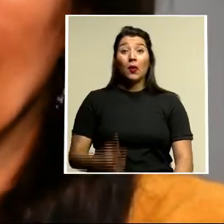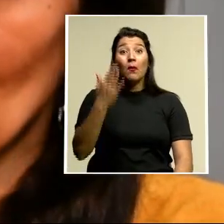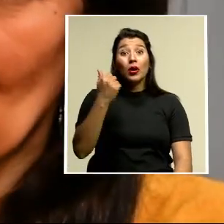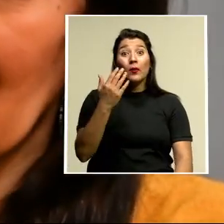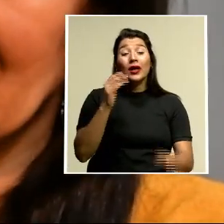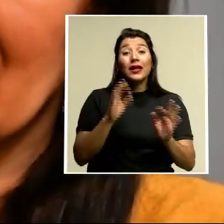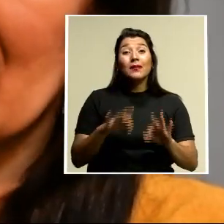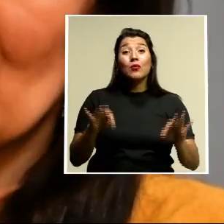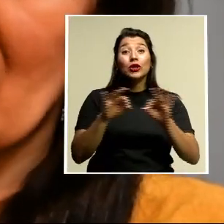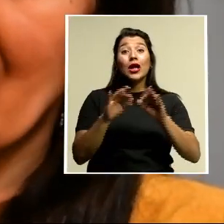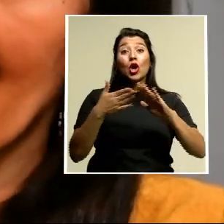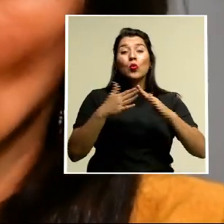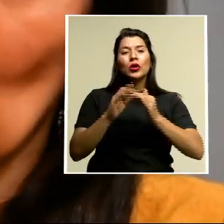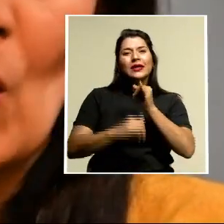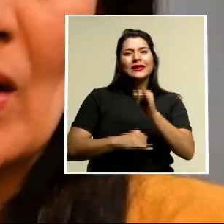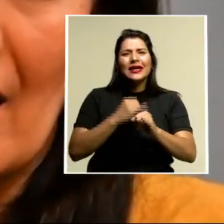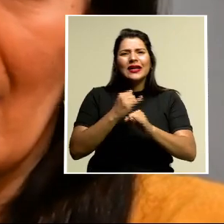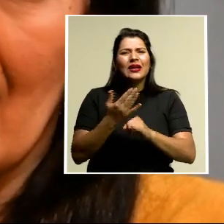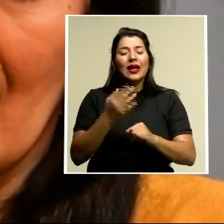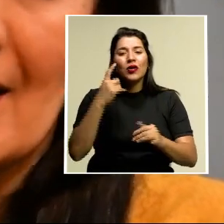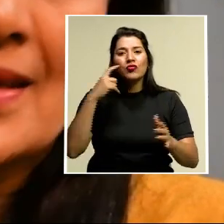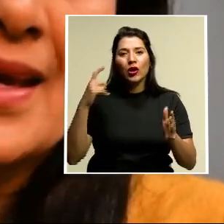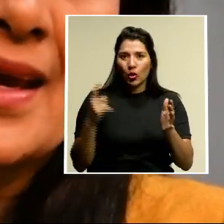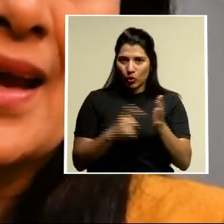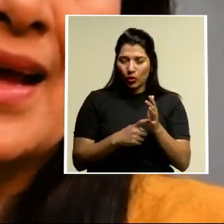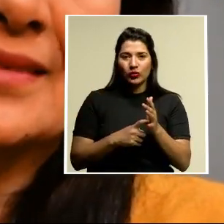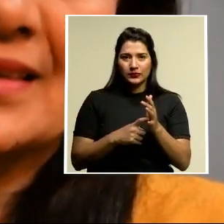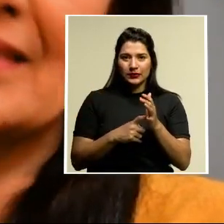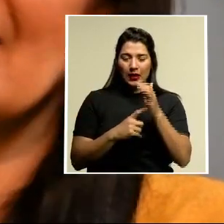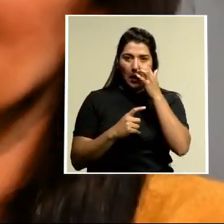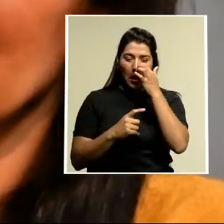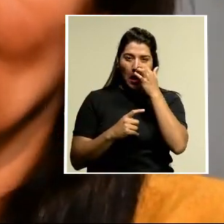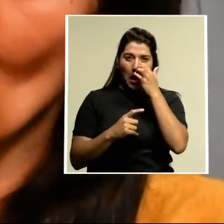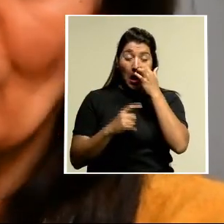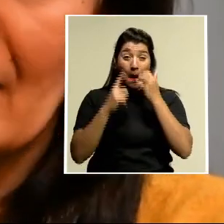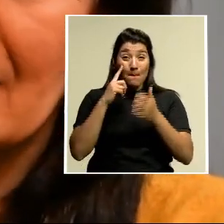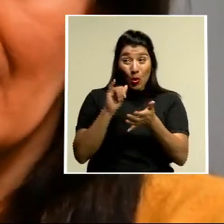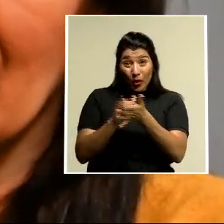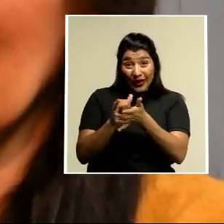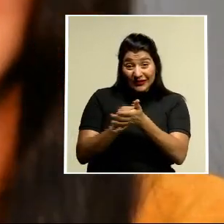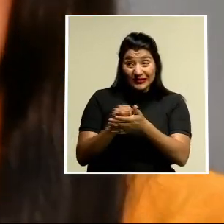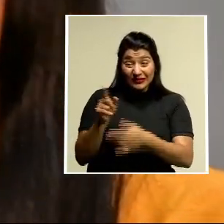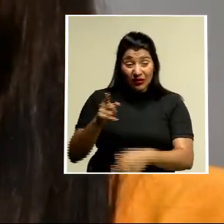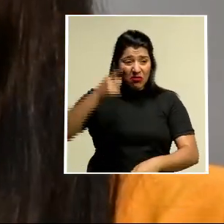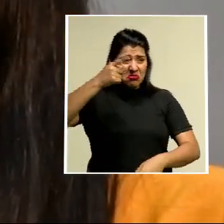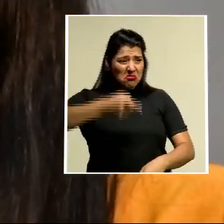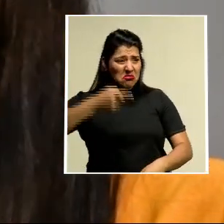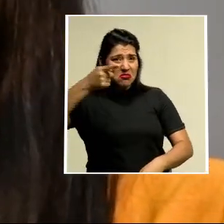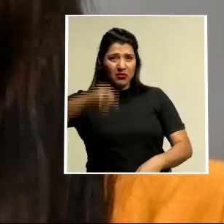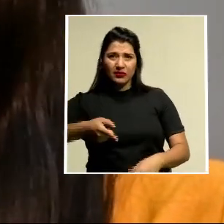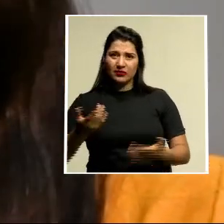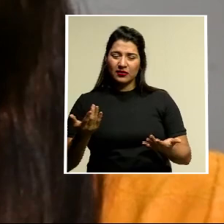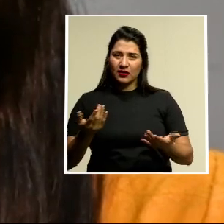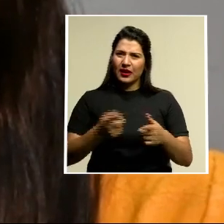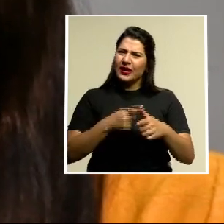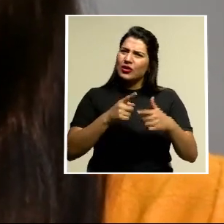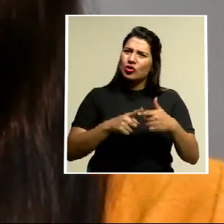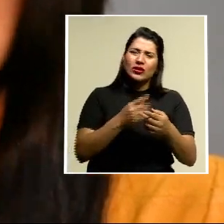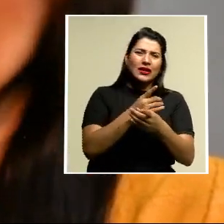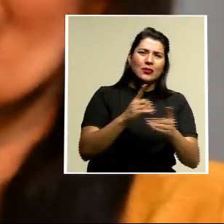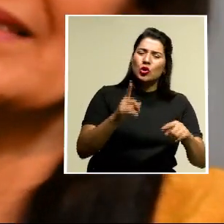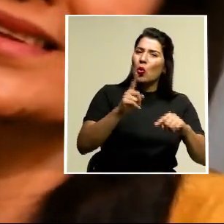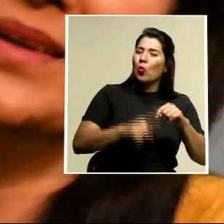a 1990. Volvió al poder en 2007, donde se ha mantenido desde entonces. Y desde 2017, Murillo